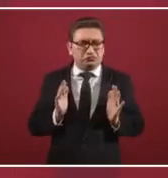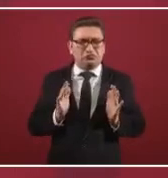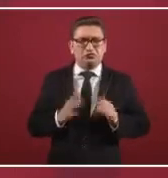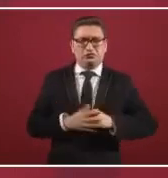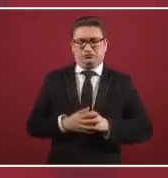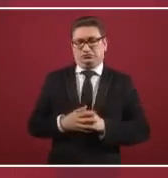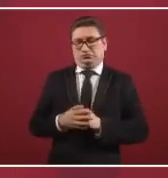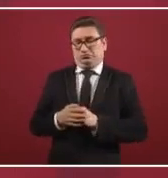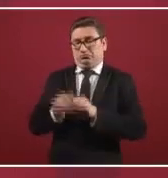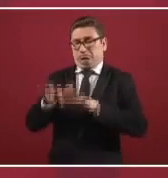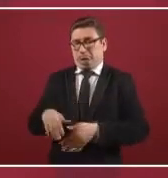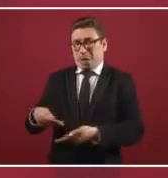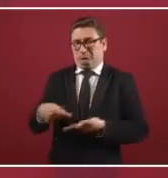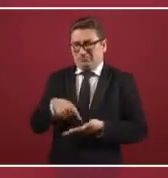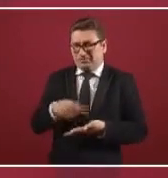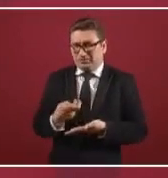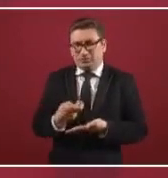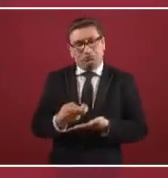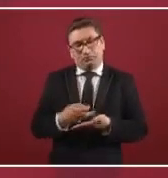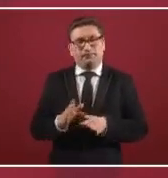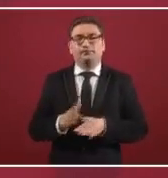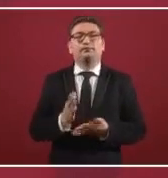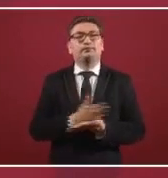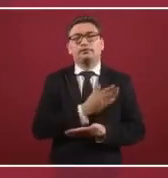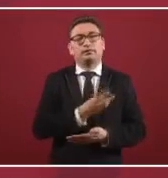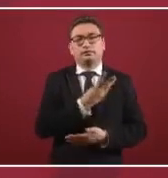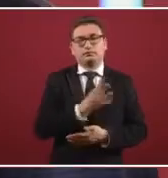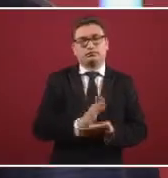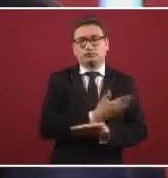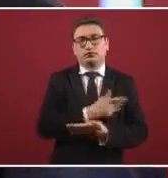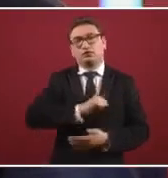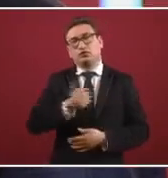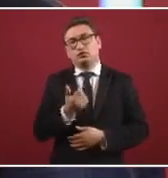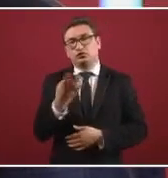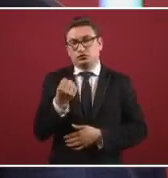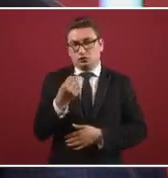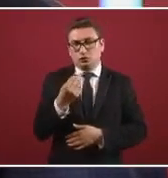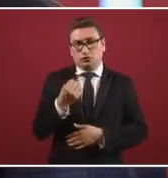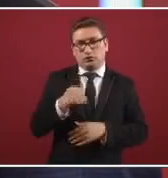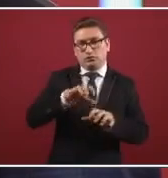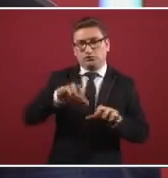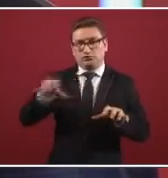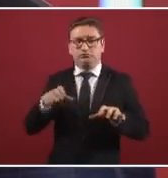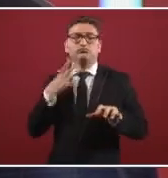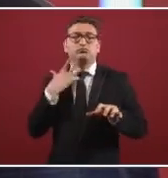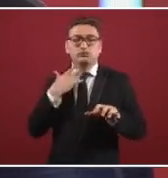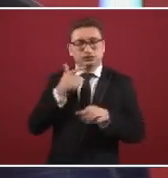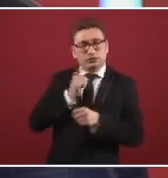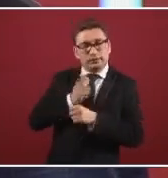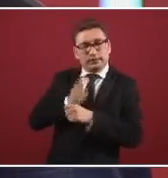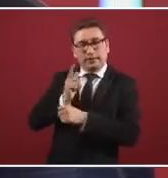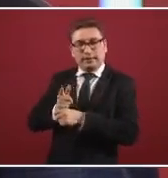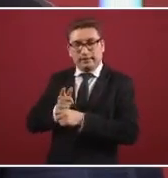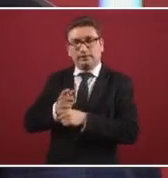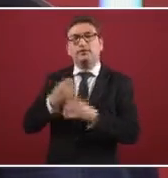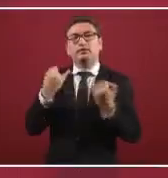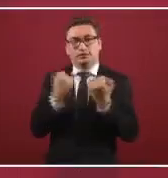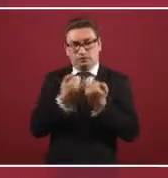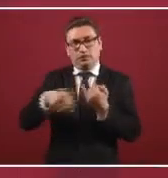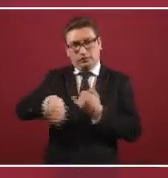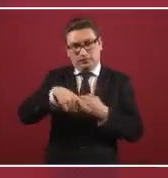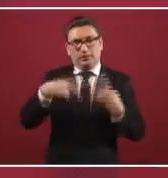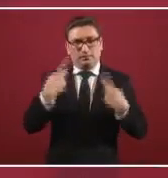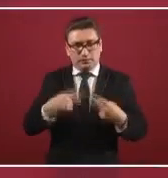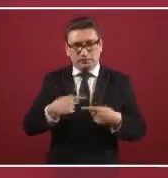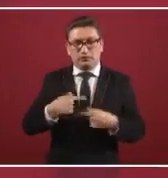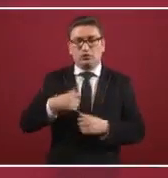estar cerradas. Y las 9 que nosotros verificamos, pudimos constatar por el dicho de los propios despachadores y gerentes